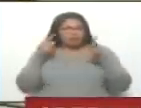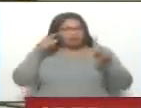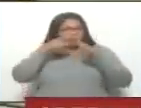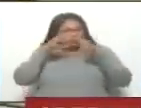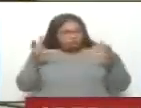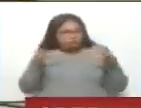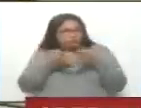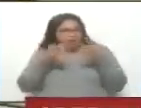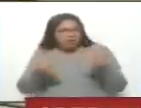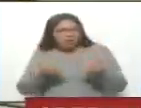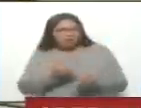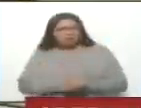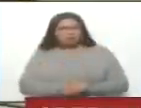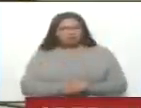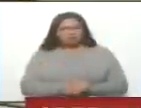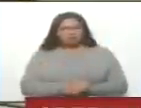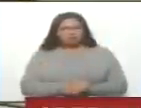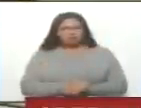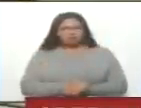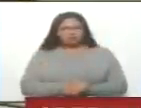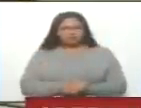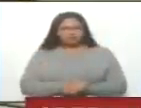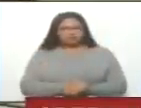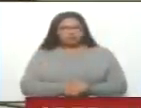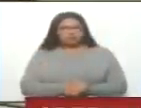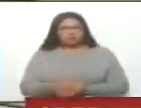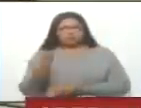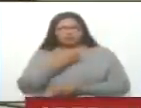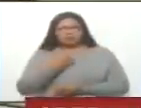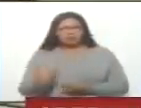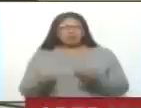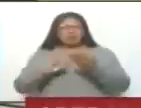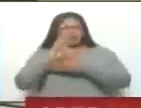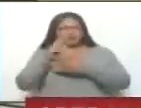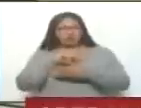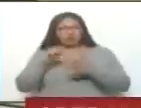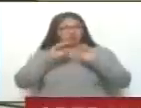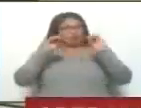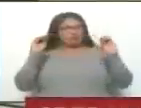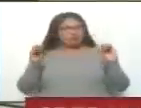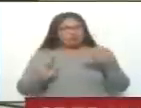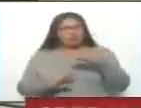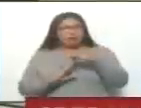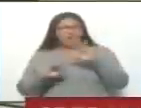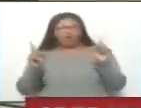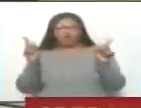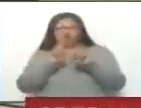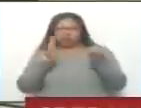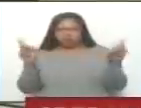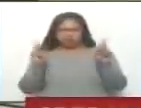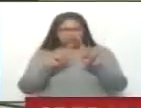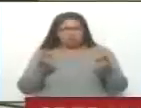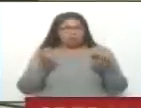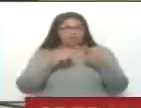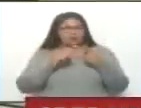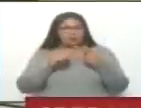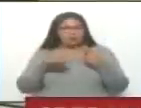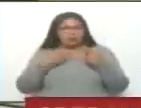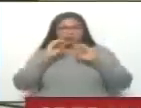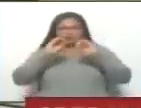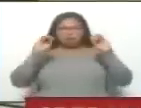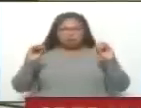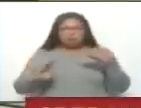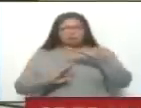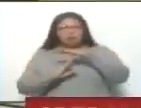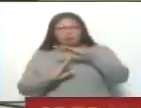colectiva, los presidentes de las federaciones, no estamos convocando a ningún paro. Primero, para poder convocar un paro habría